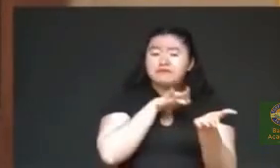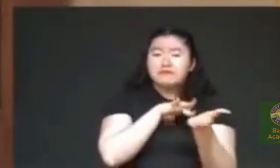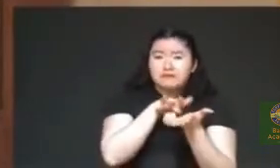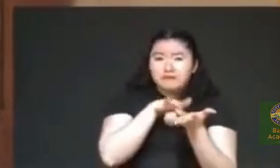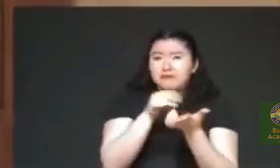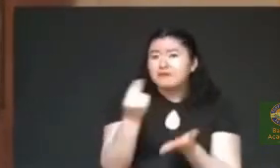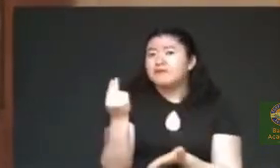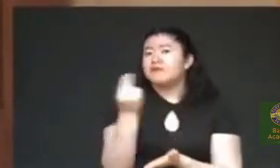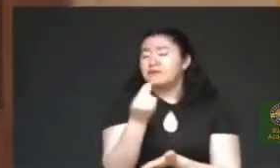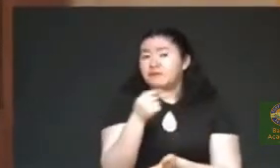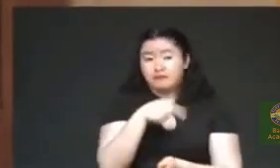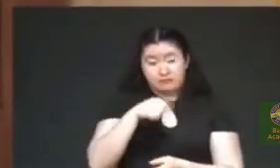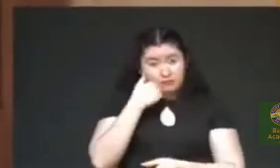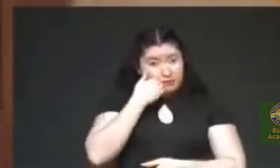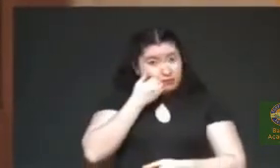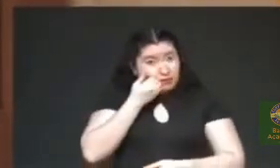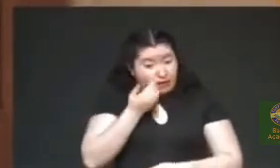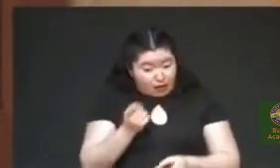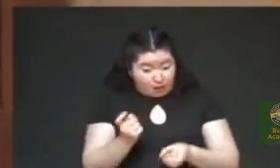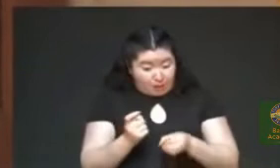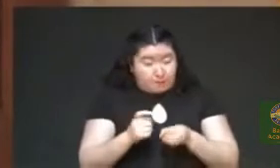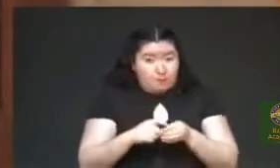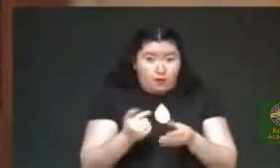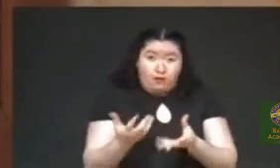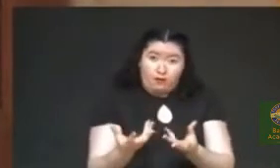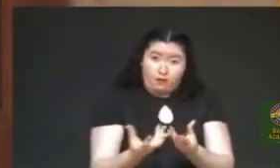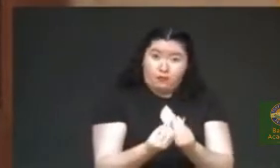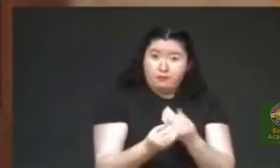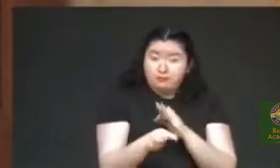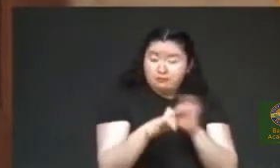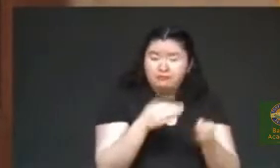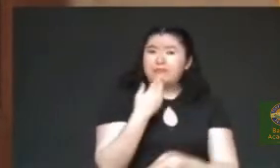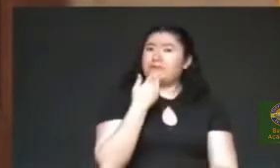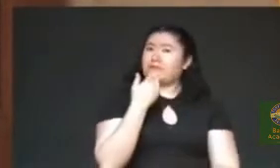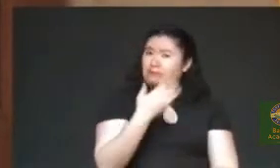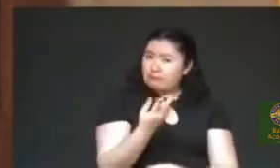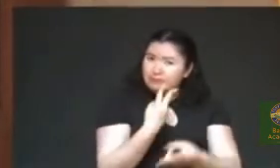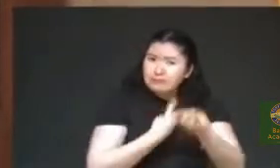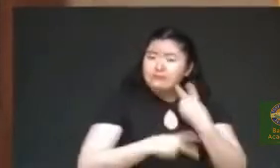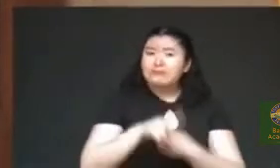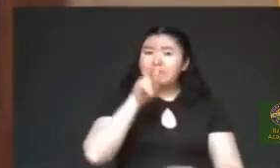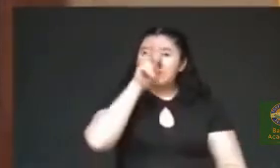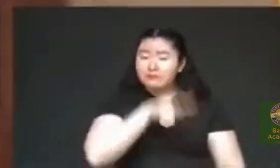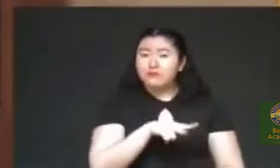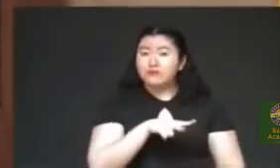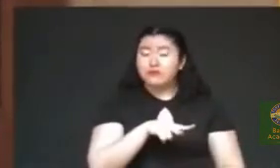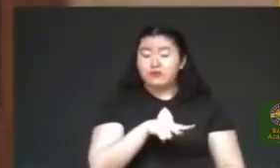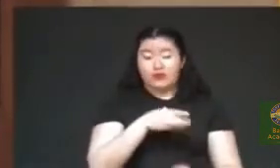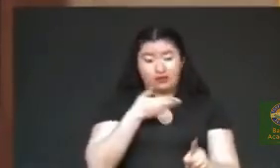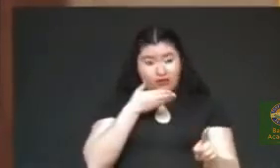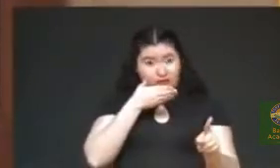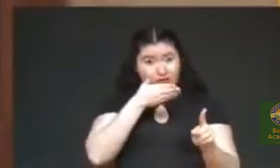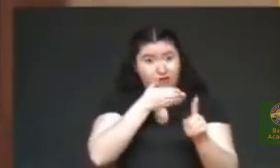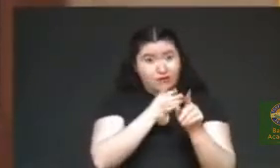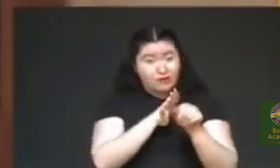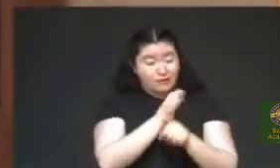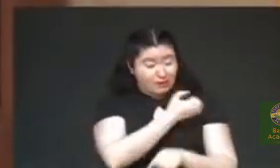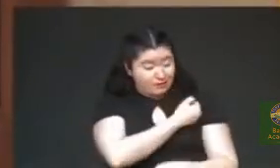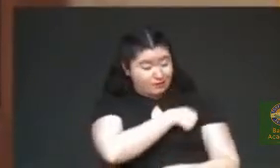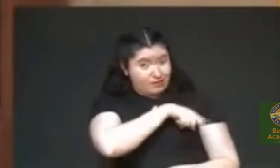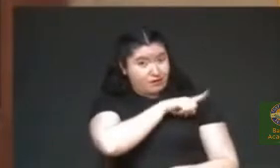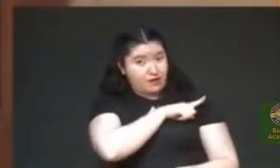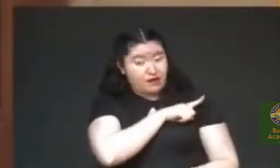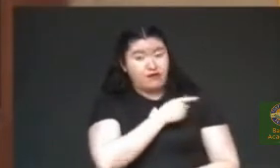bienvenidos. Es muy importante la salud de nuestros niños y nuestras niñas en todo el sentido amplio. La